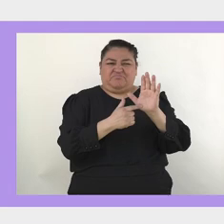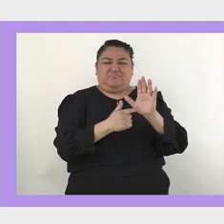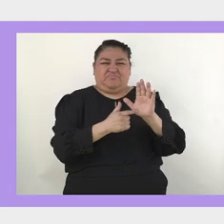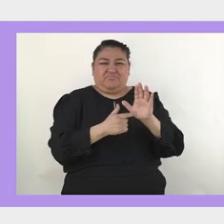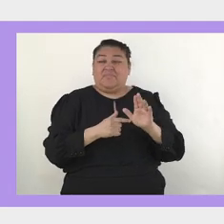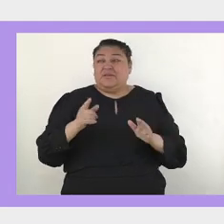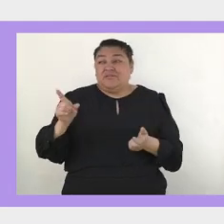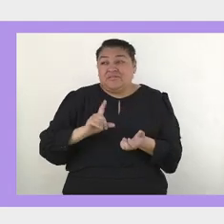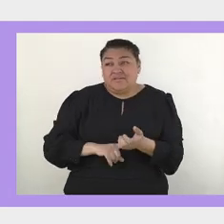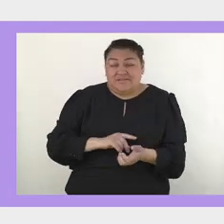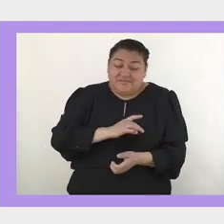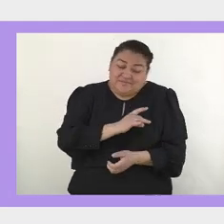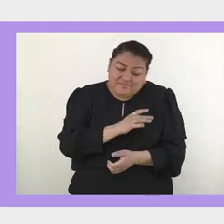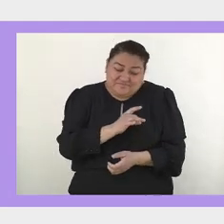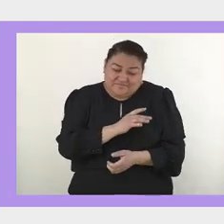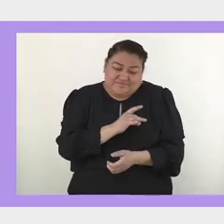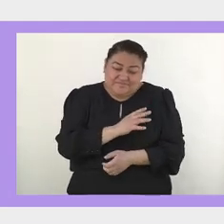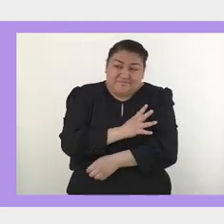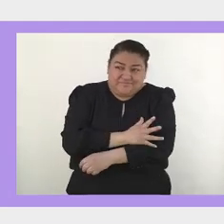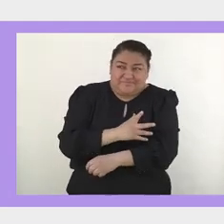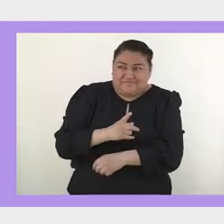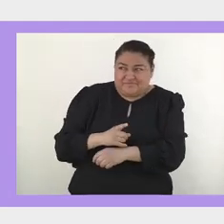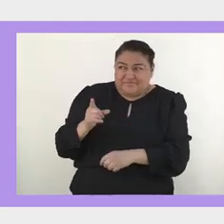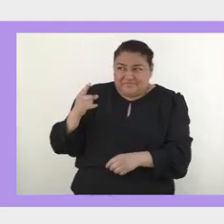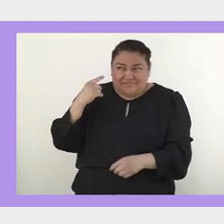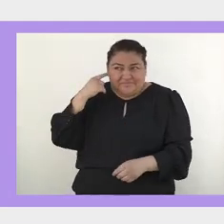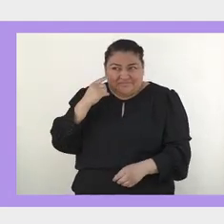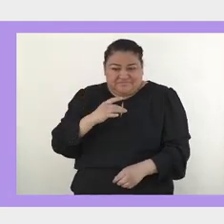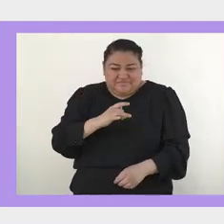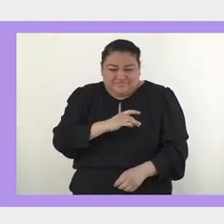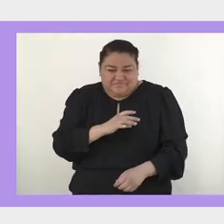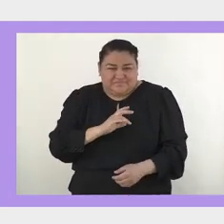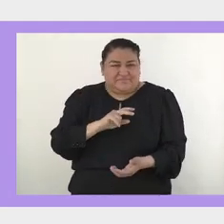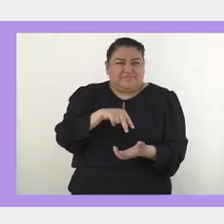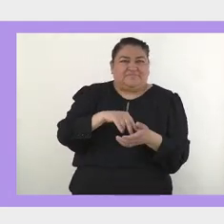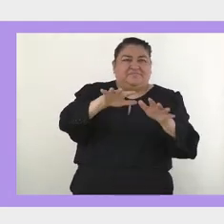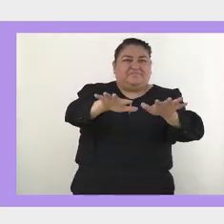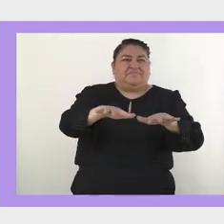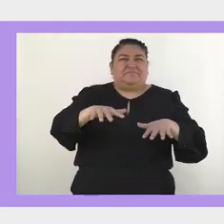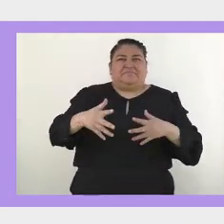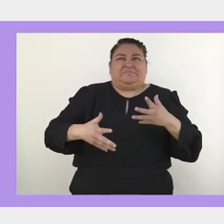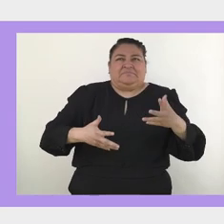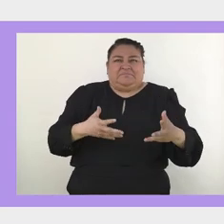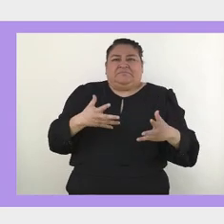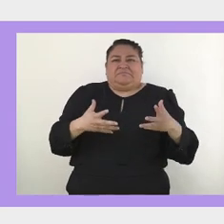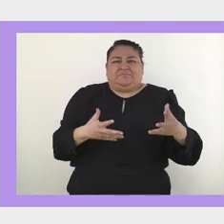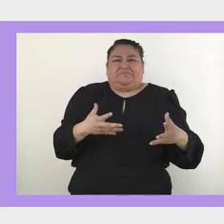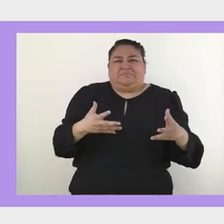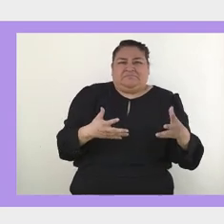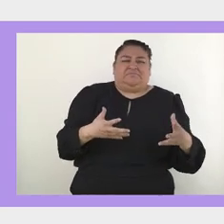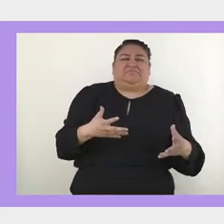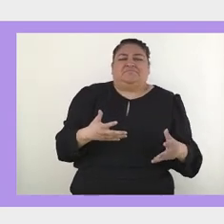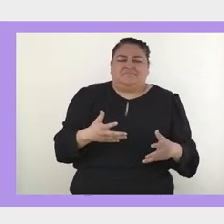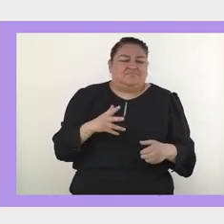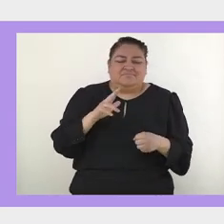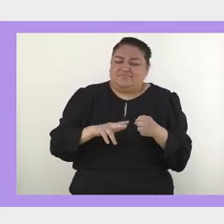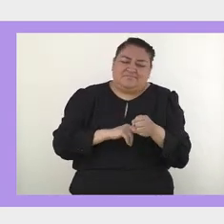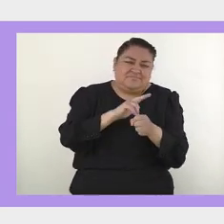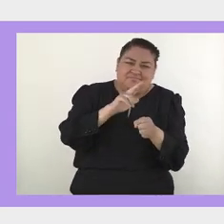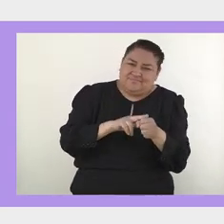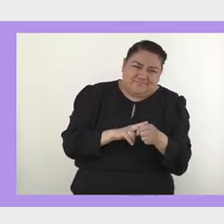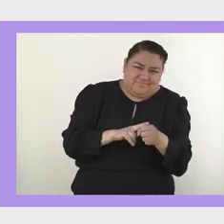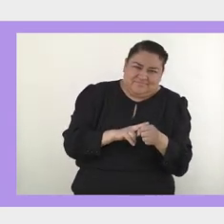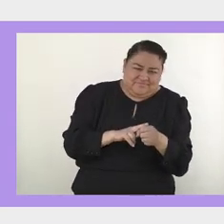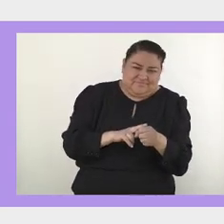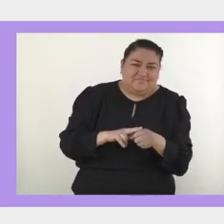aún con miedo porque sí Honestamente se siente miedo estar al frente en algo nuevo como lo decíamos con las matemáticas a veces cuando